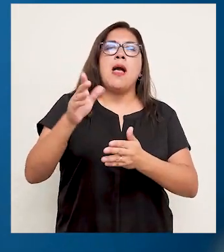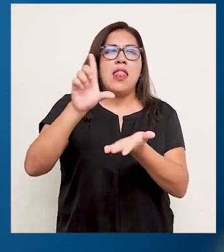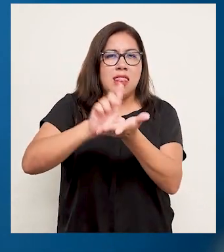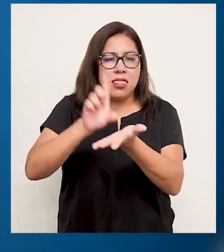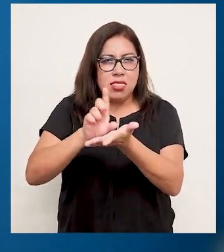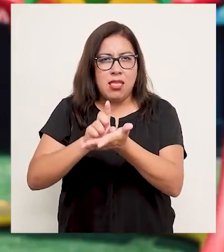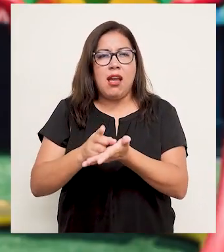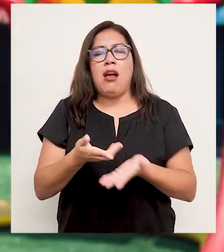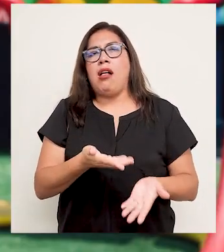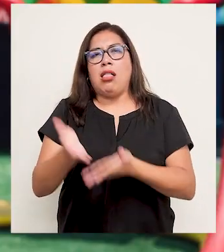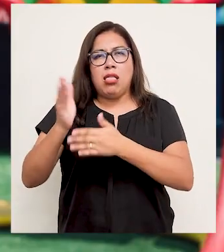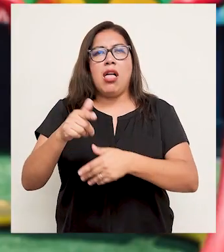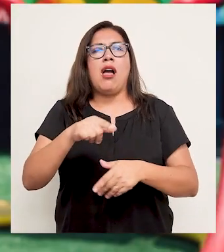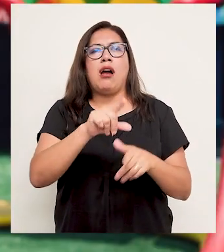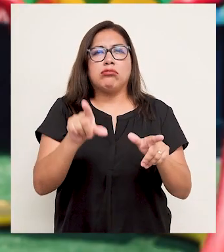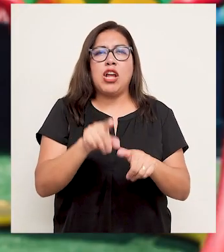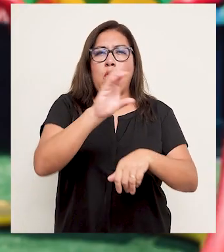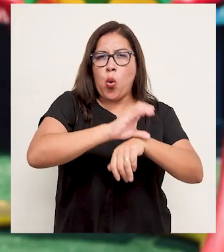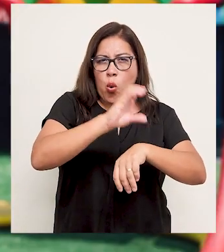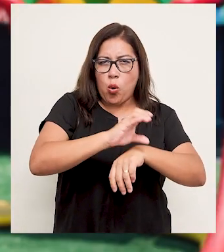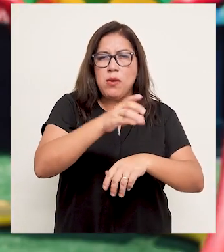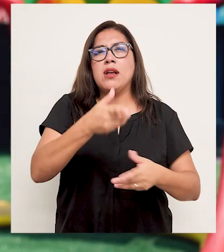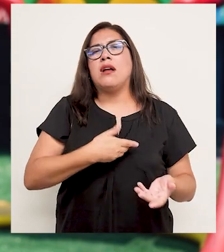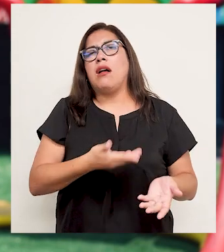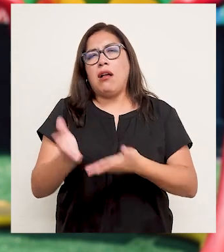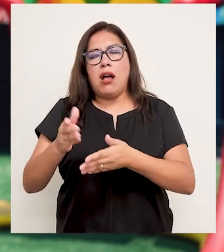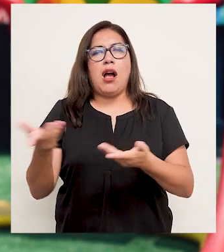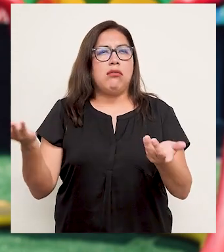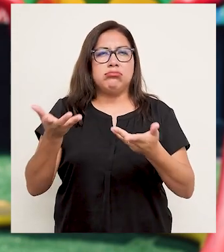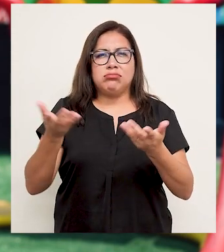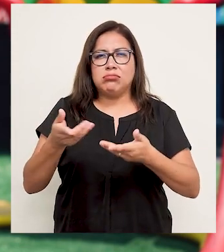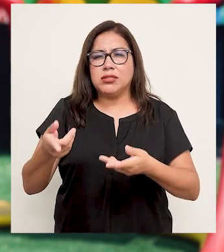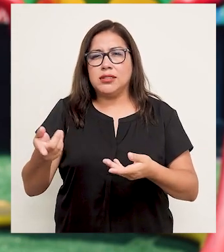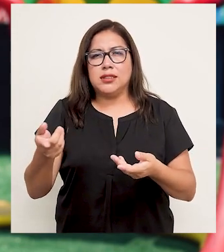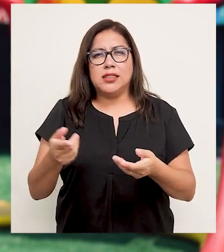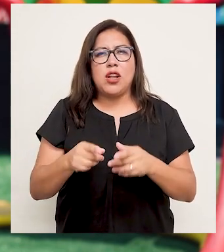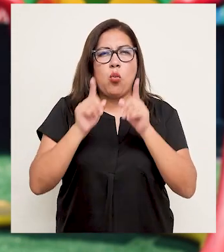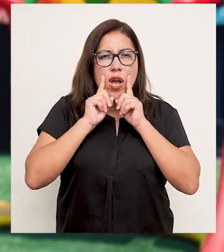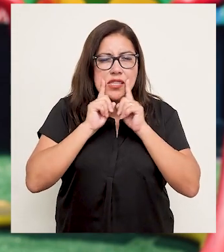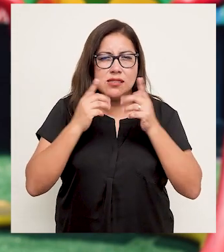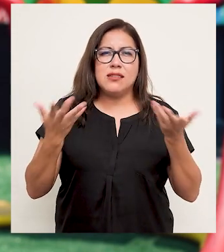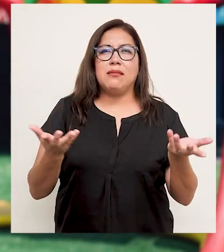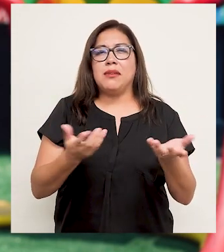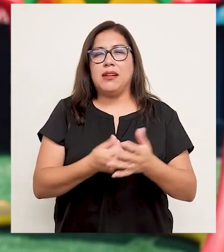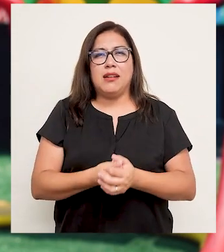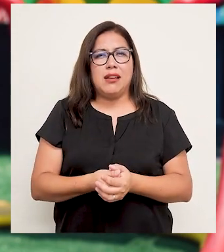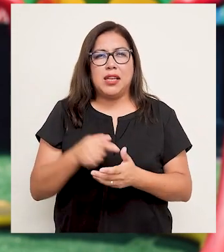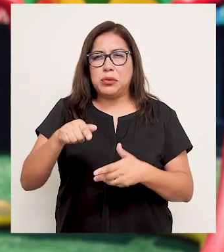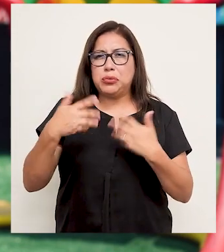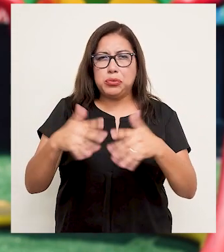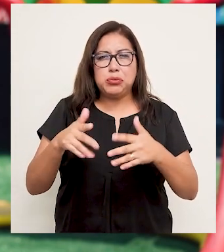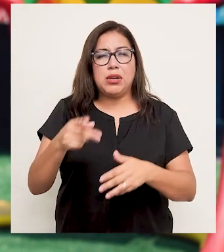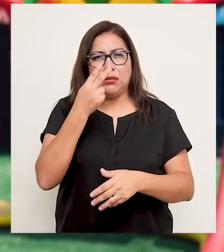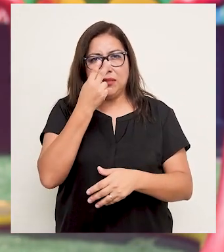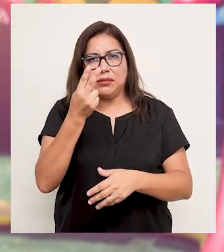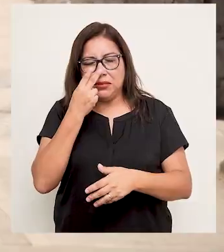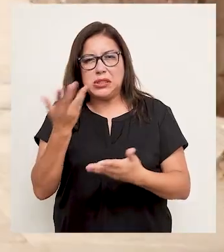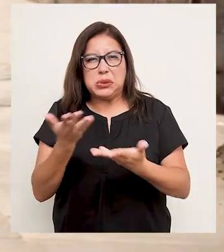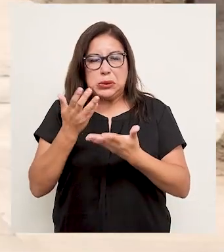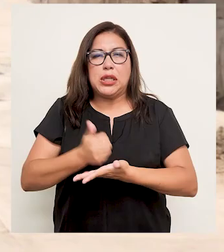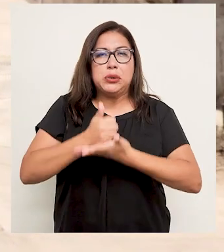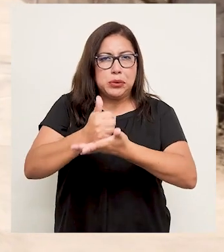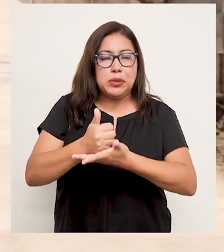la Maternidad. Le he llevado hasta Comas, le he llevado hasta Coachipa, donde haya yo